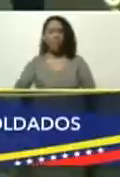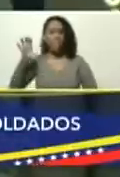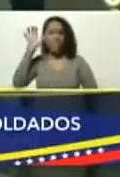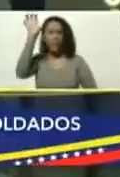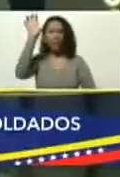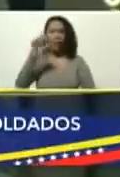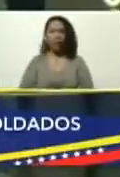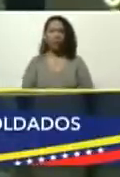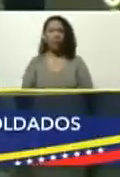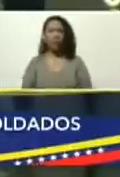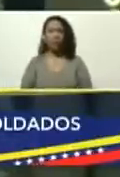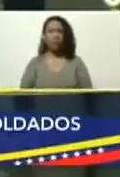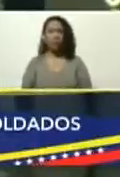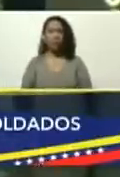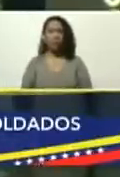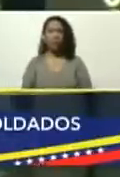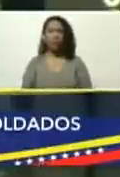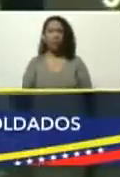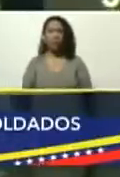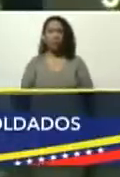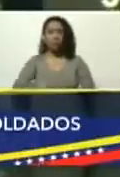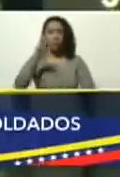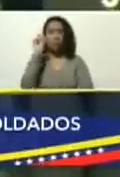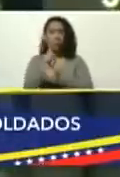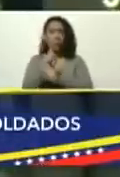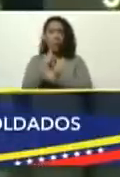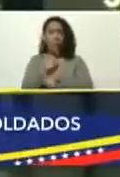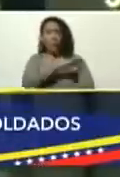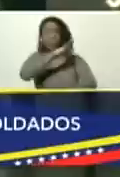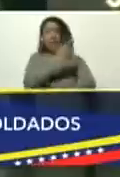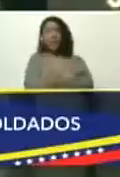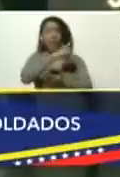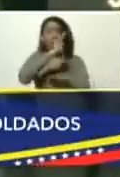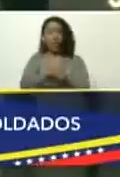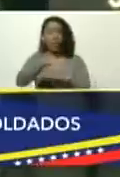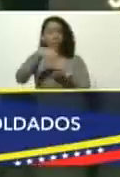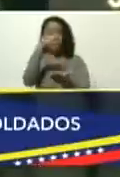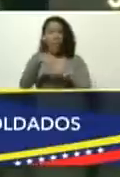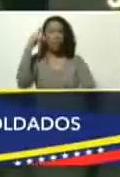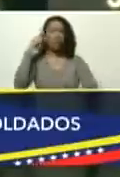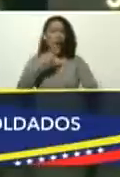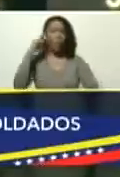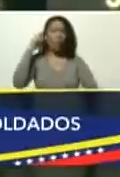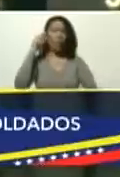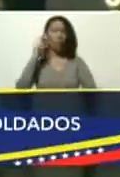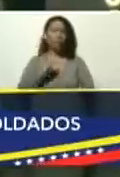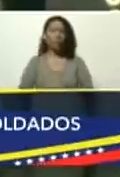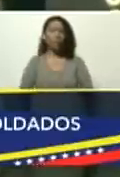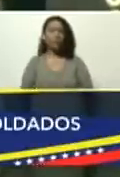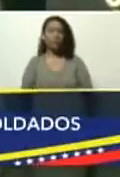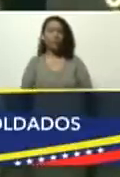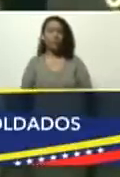patriótica de una poderosa Fuerza Armada Nacional Bolivariana.